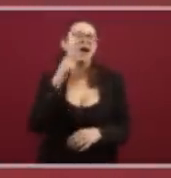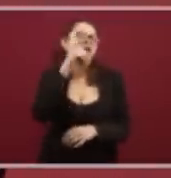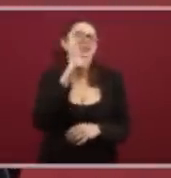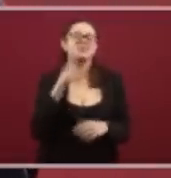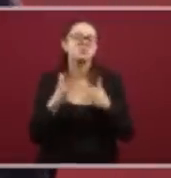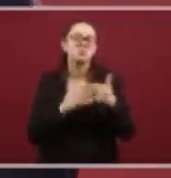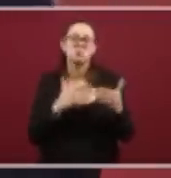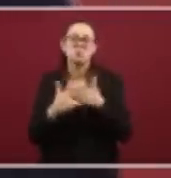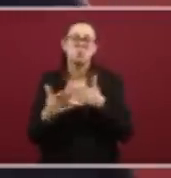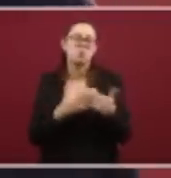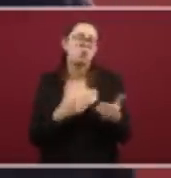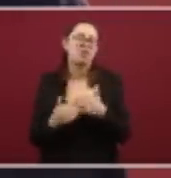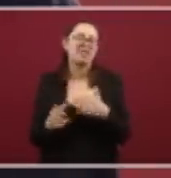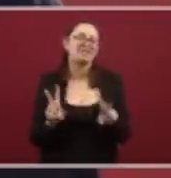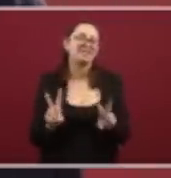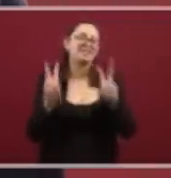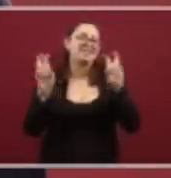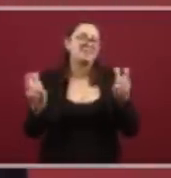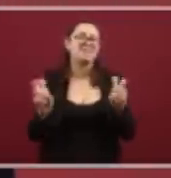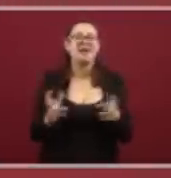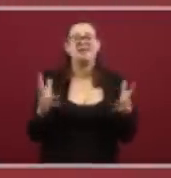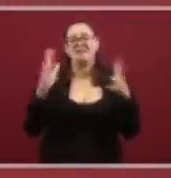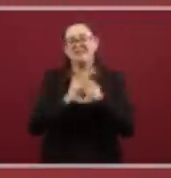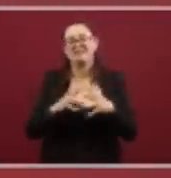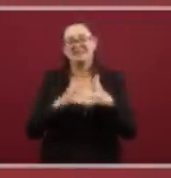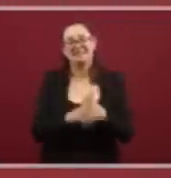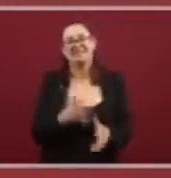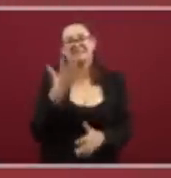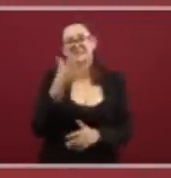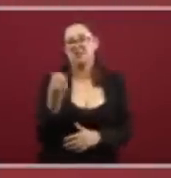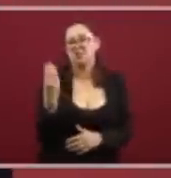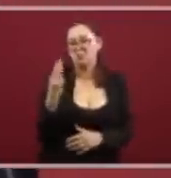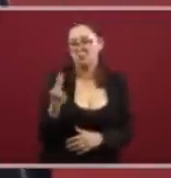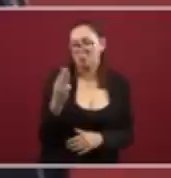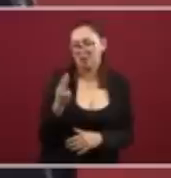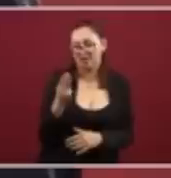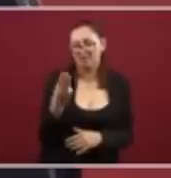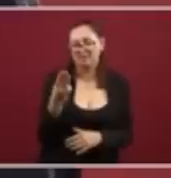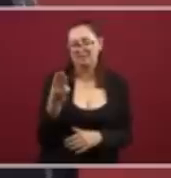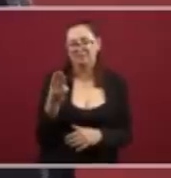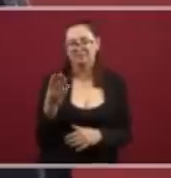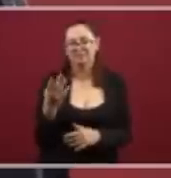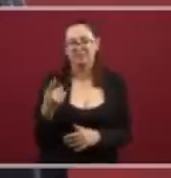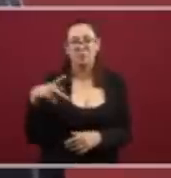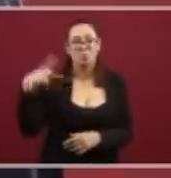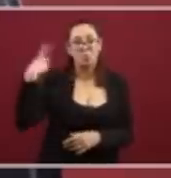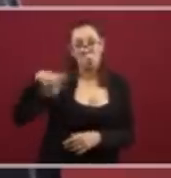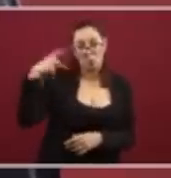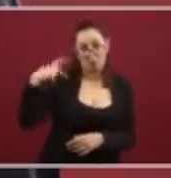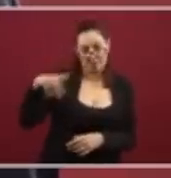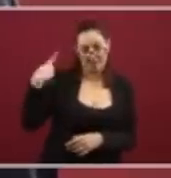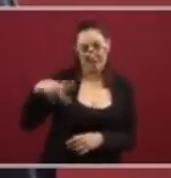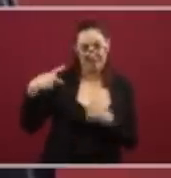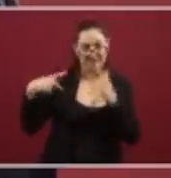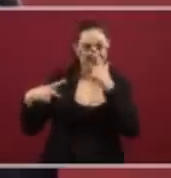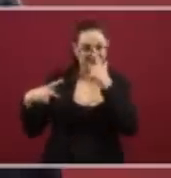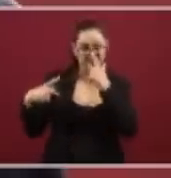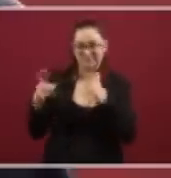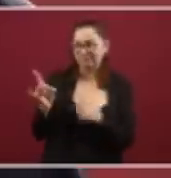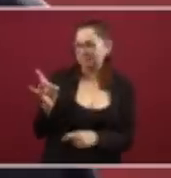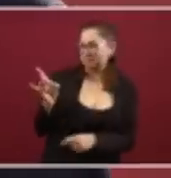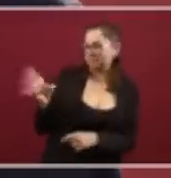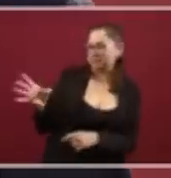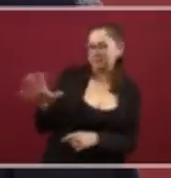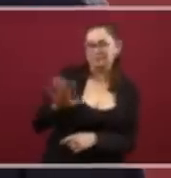batalla del 5 de mayo del triunfo de las fuerzas mexicanas en puebla en toda esa